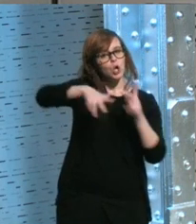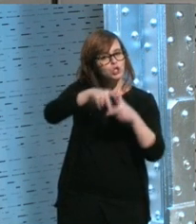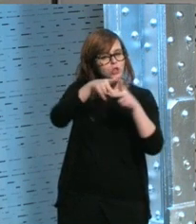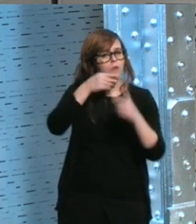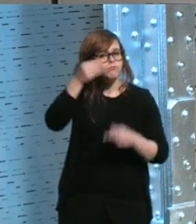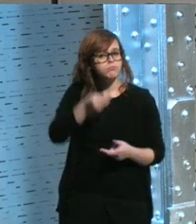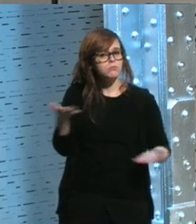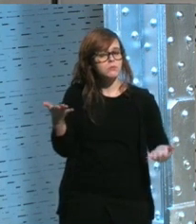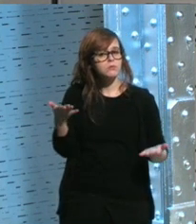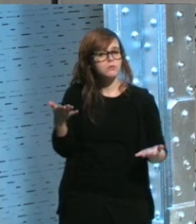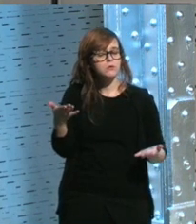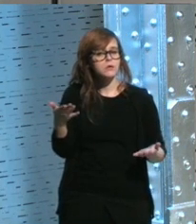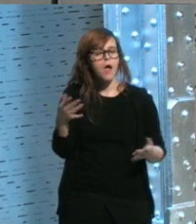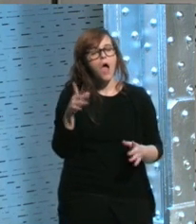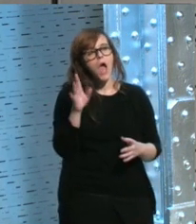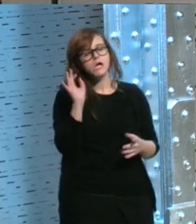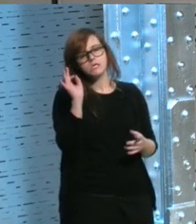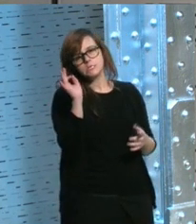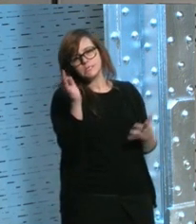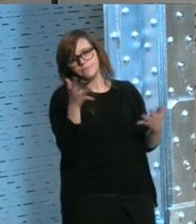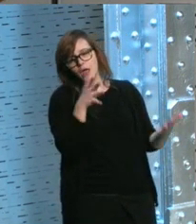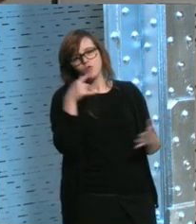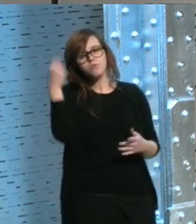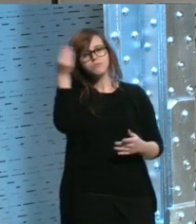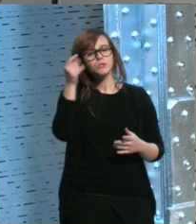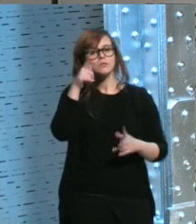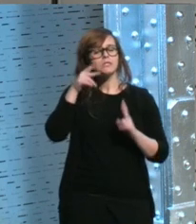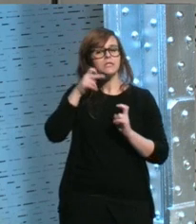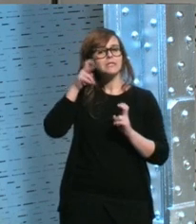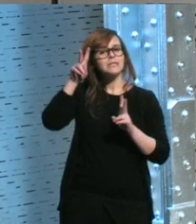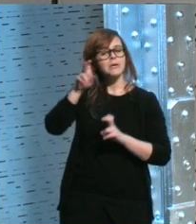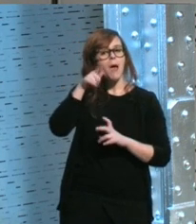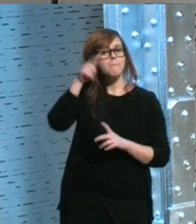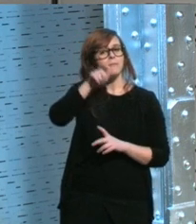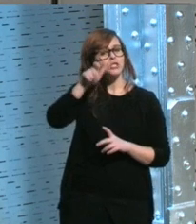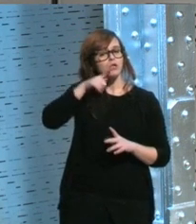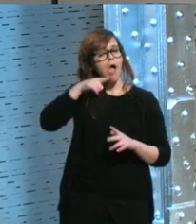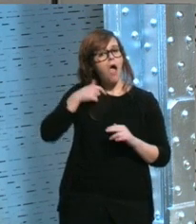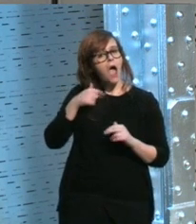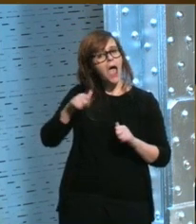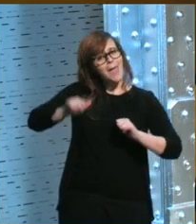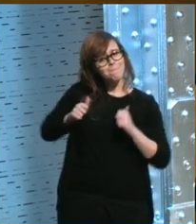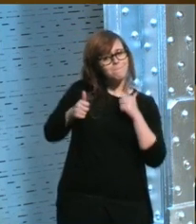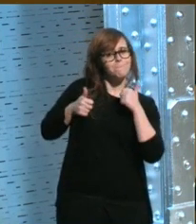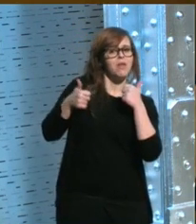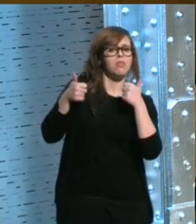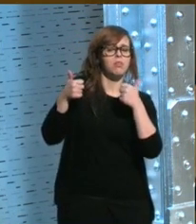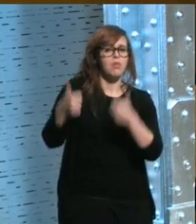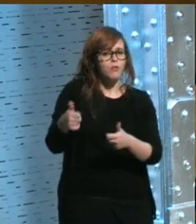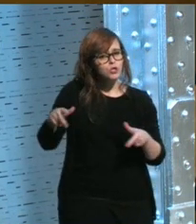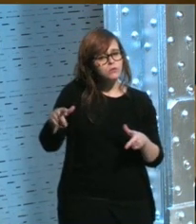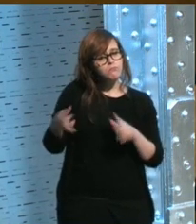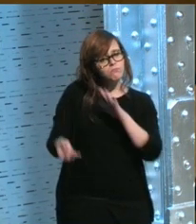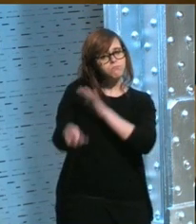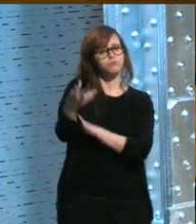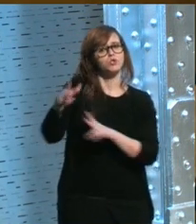social, digamos, mucho más comprometido. Yo creo que el emprendedor social entiende que no puede cambiar la sociedad si no tiene un mercado y una